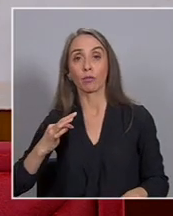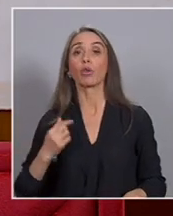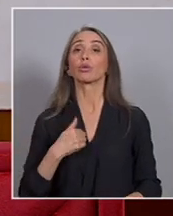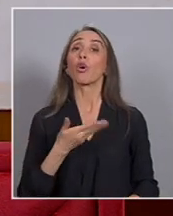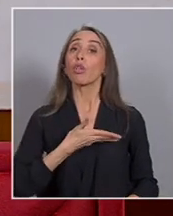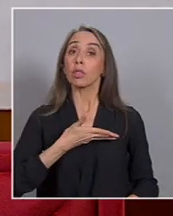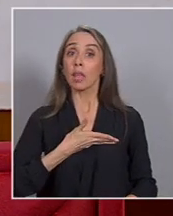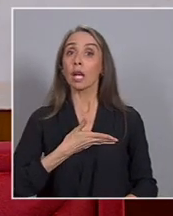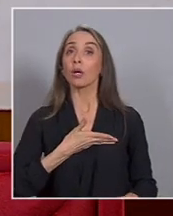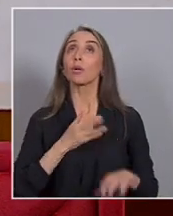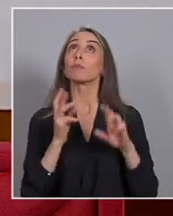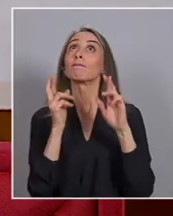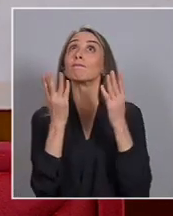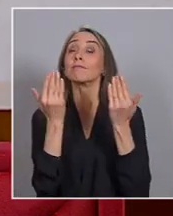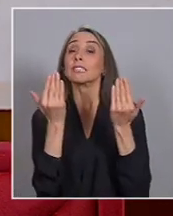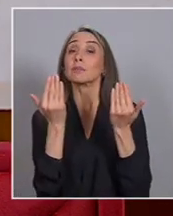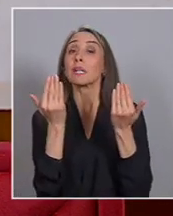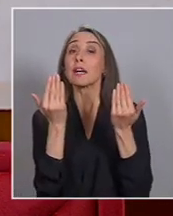Tengo la esperanza